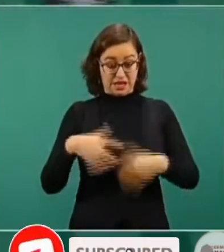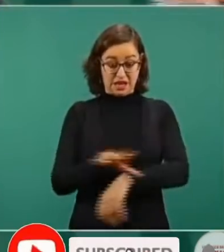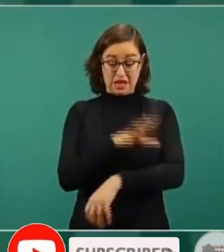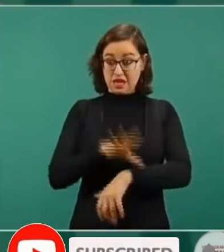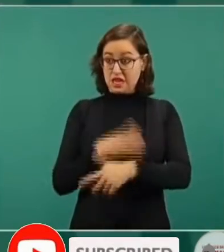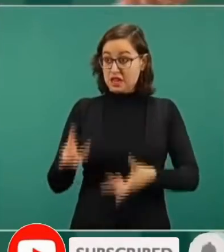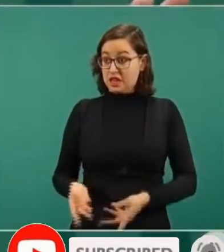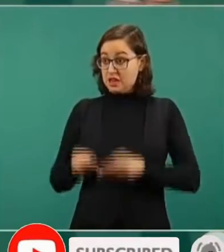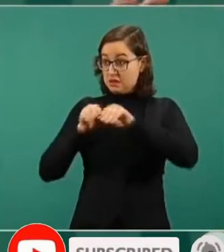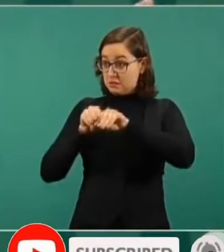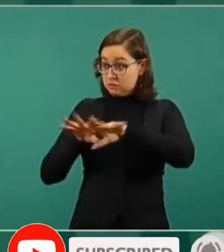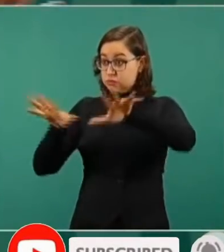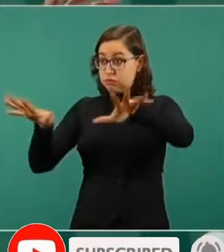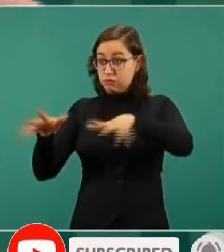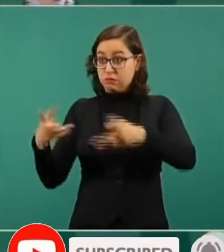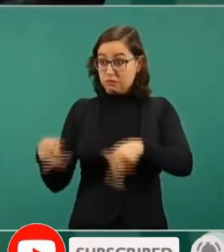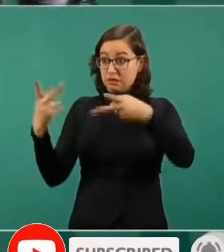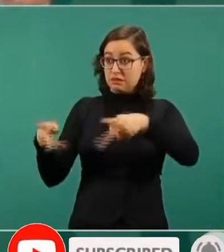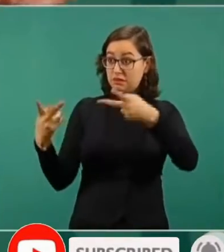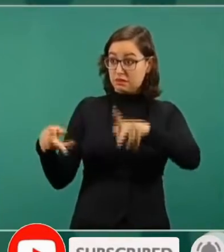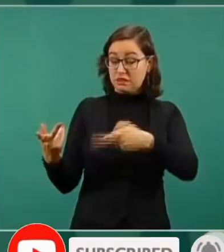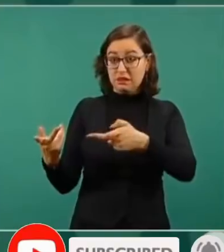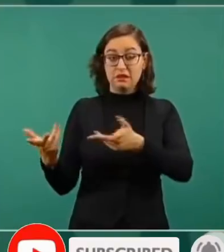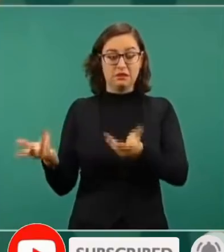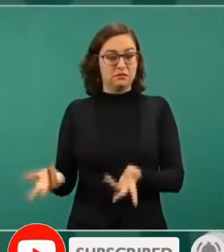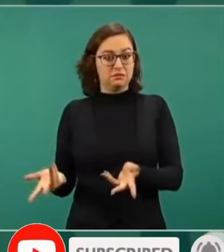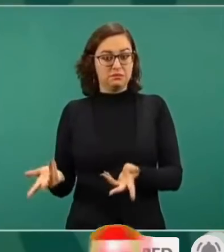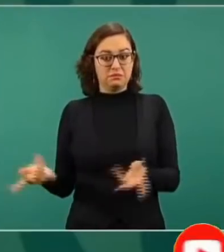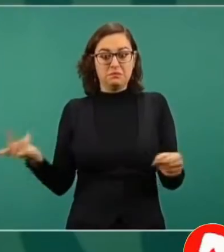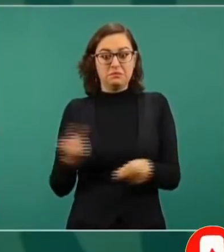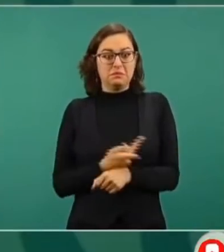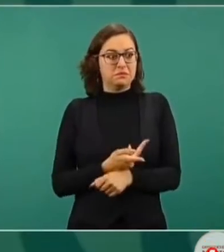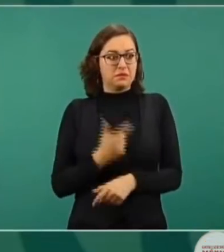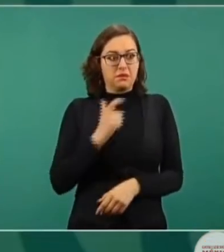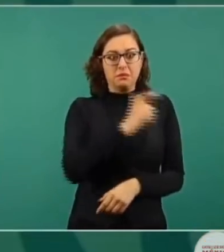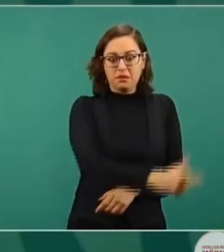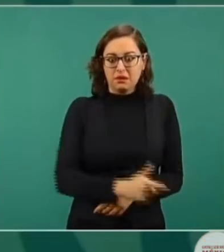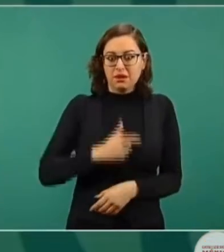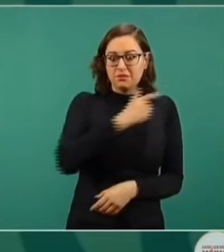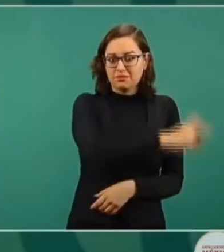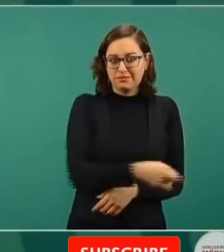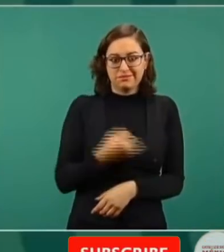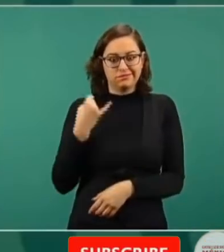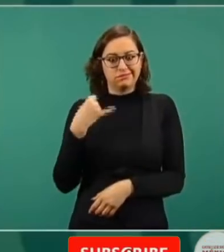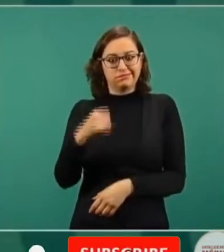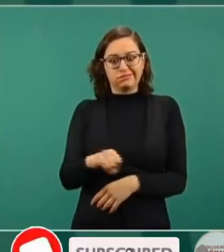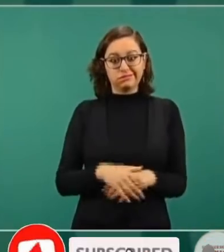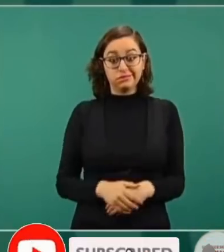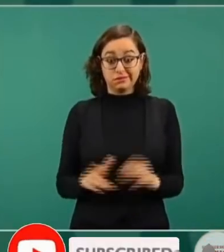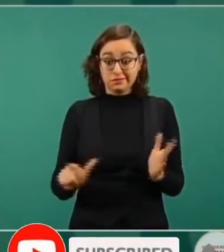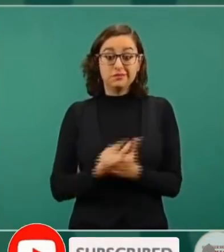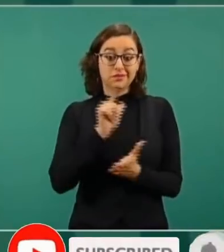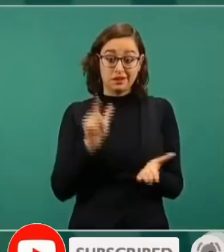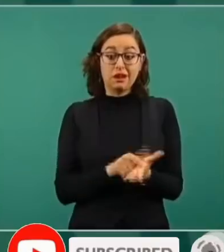comprar a los privados. Bueno, esta exigencia es absurda, pero así es la realidad de